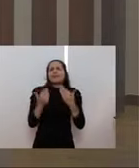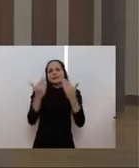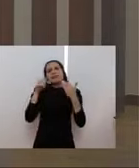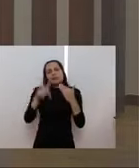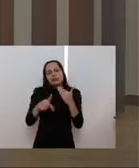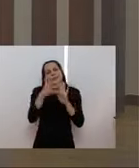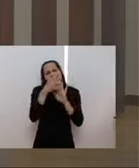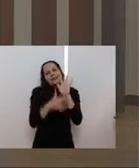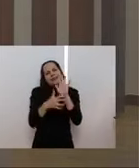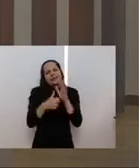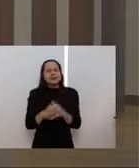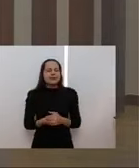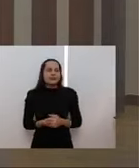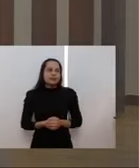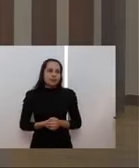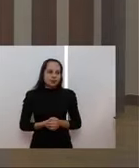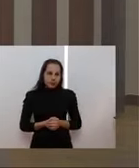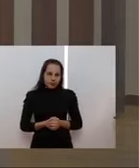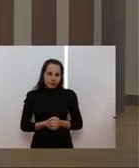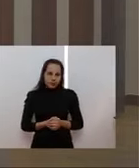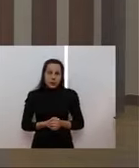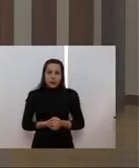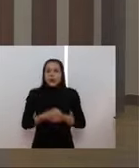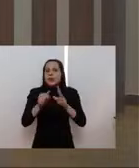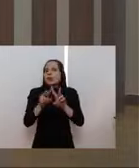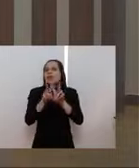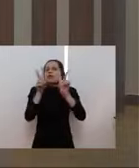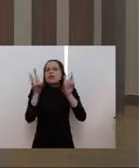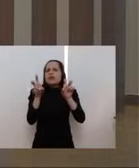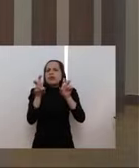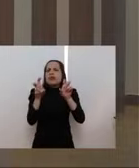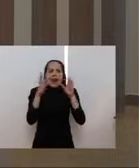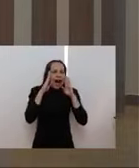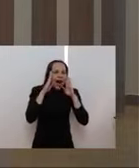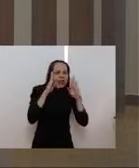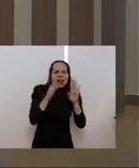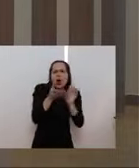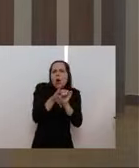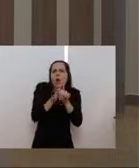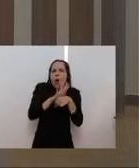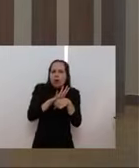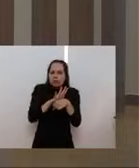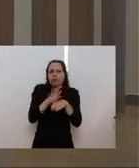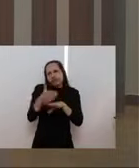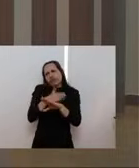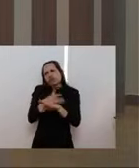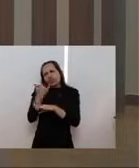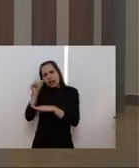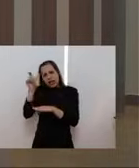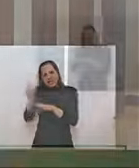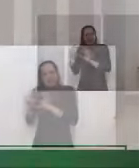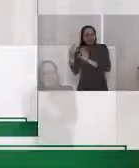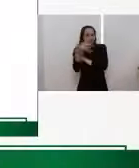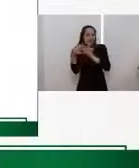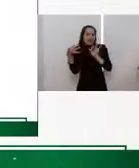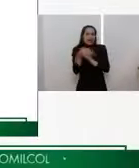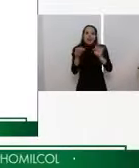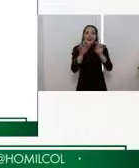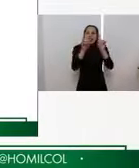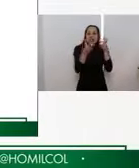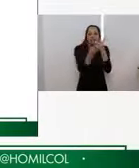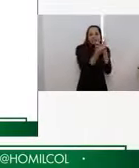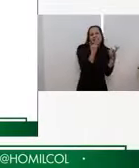patologías con respecto a la atención de kobe 19 como bien lo explicaron mediante el sistema